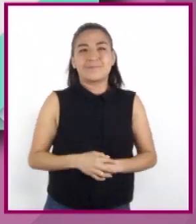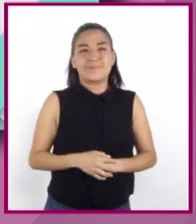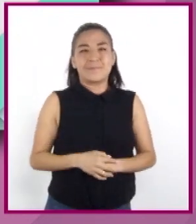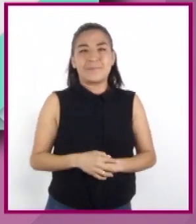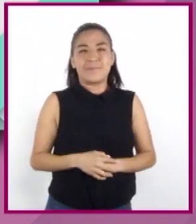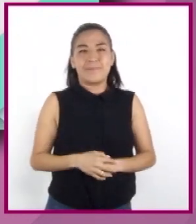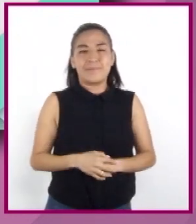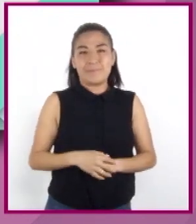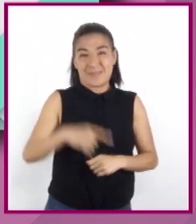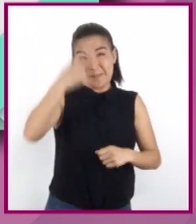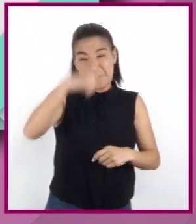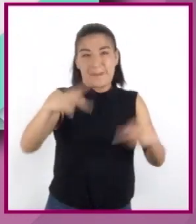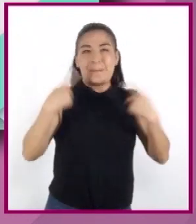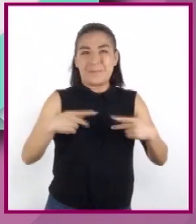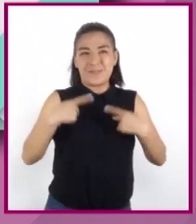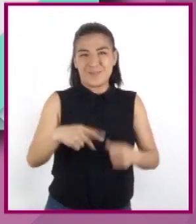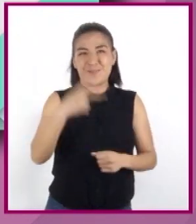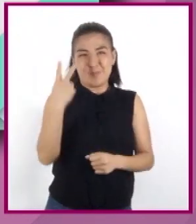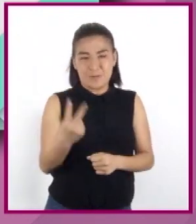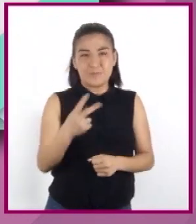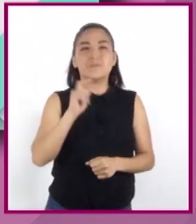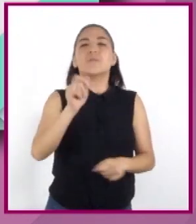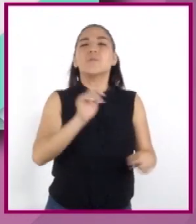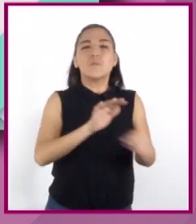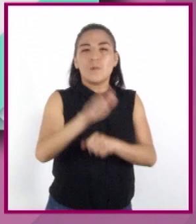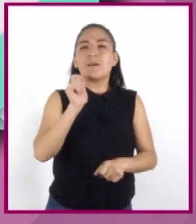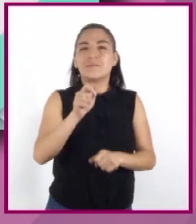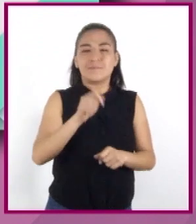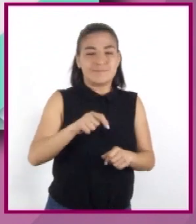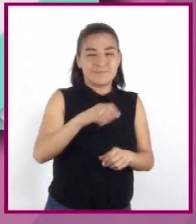Para la persona 2, las coordenadas son